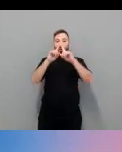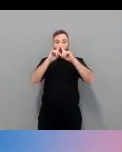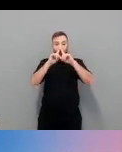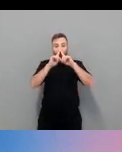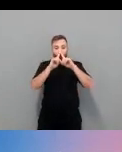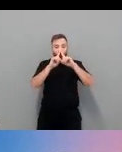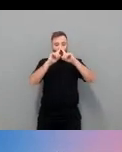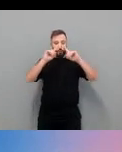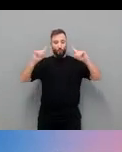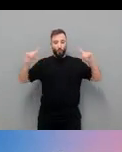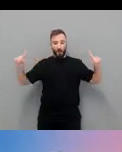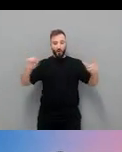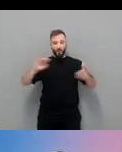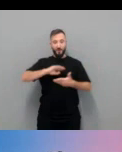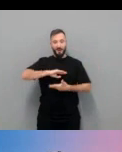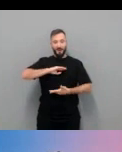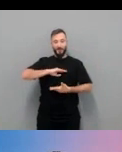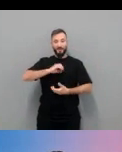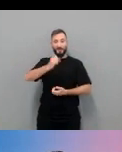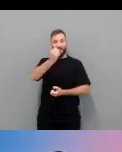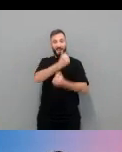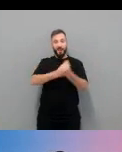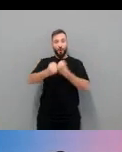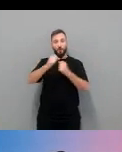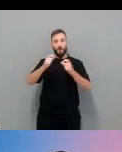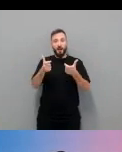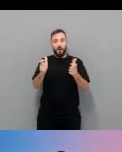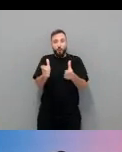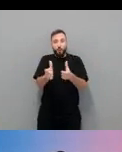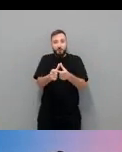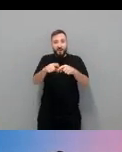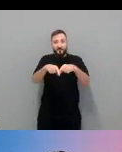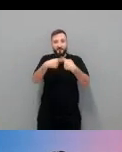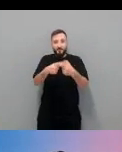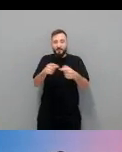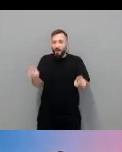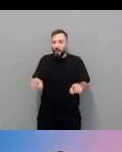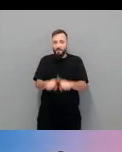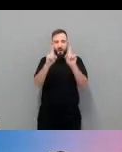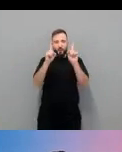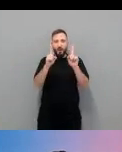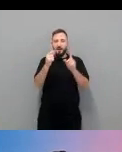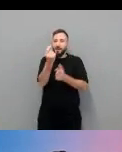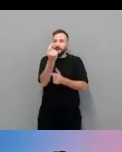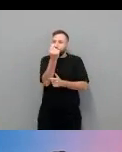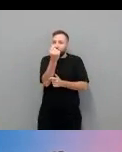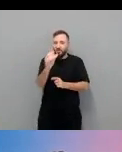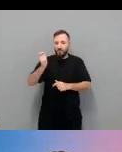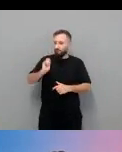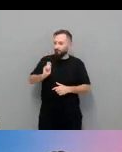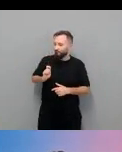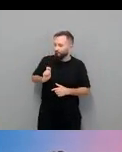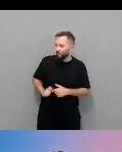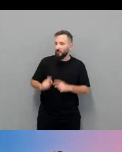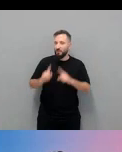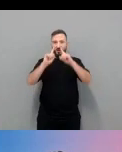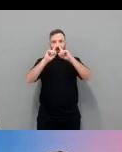capacidad económica de la unidad familiar. No se tiene en cuenta. Es decir, da igual lo que cobres, lo que entre en